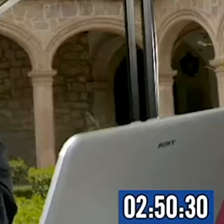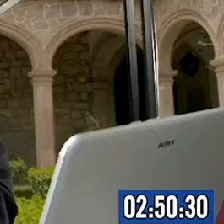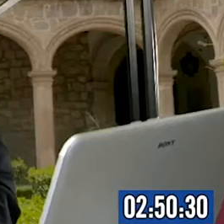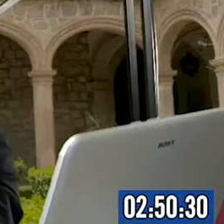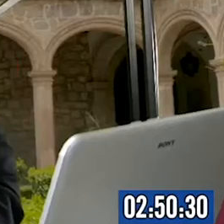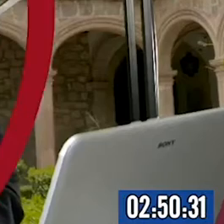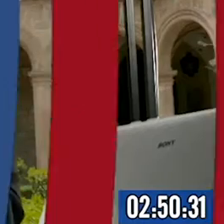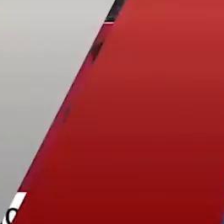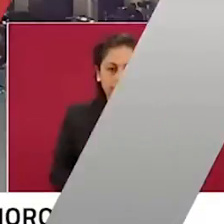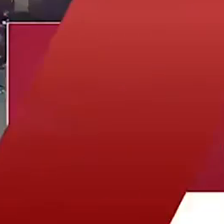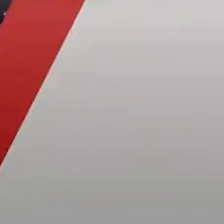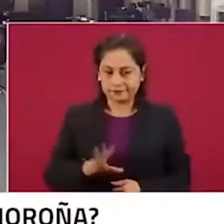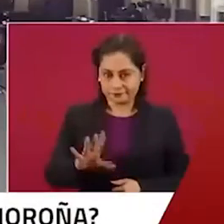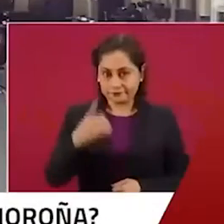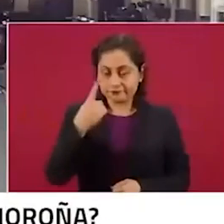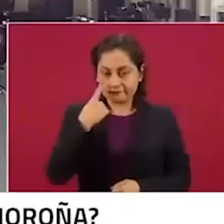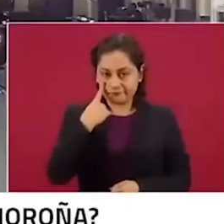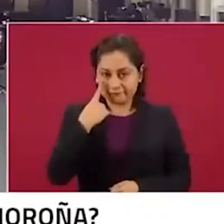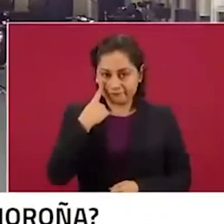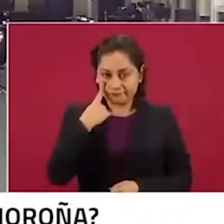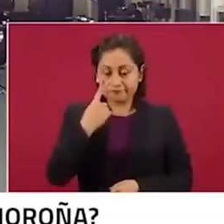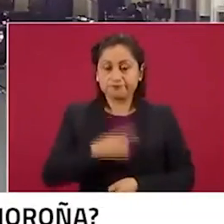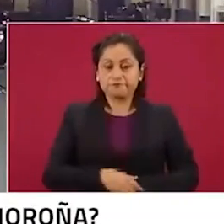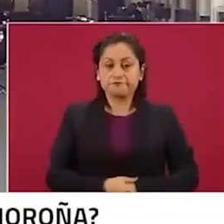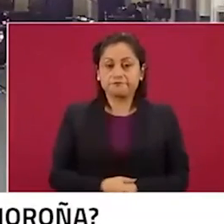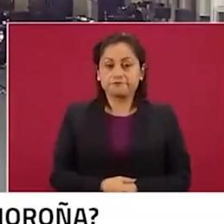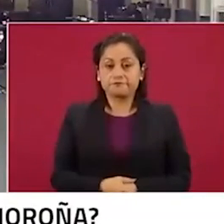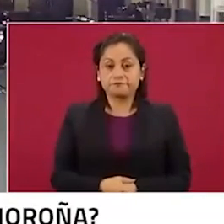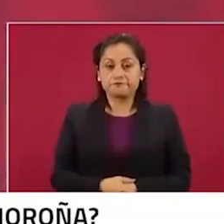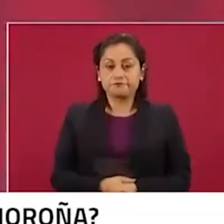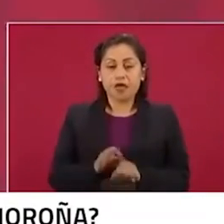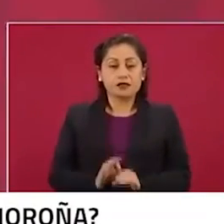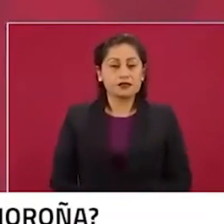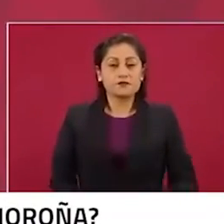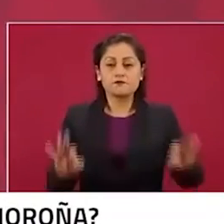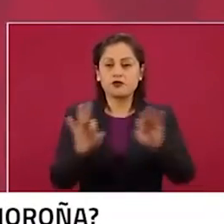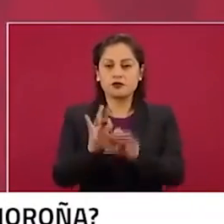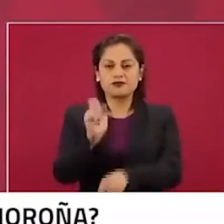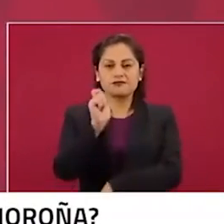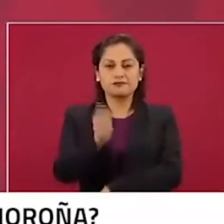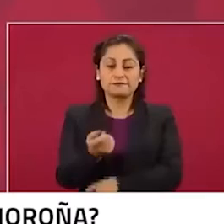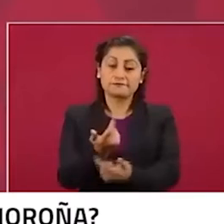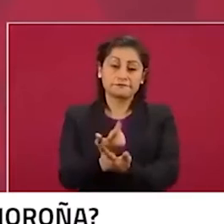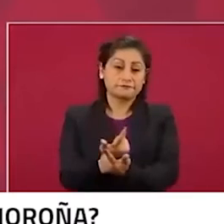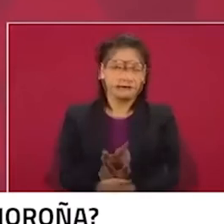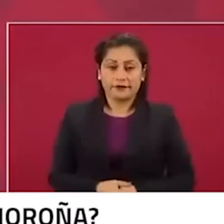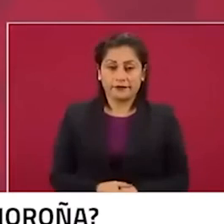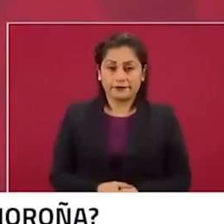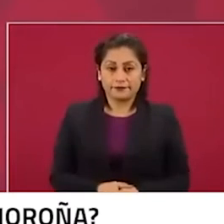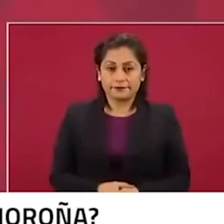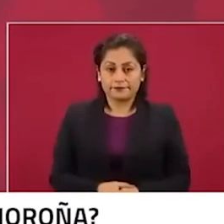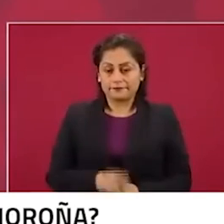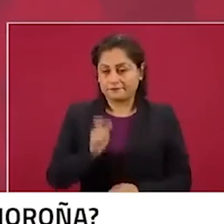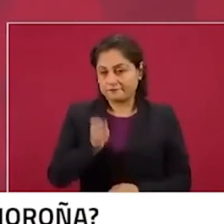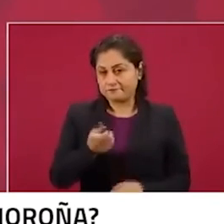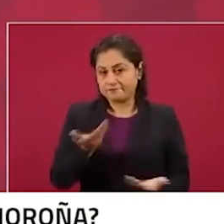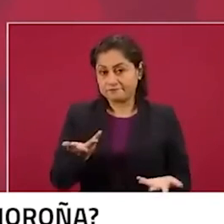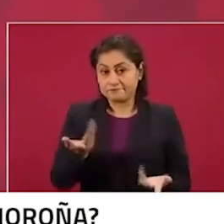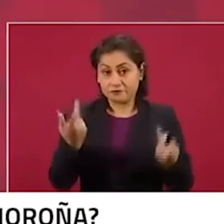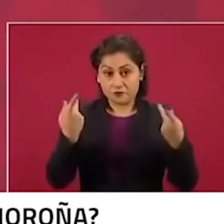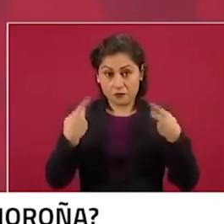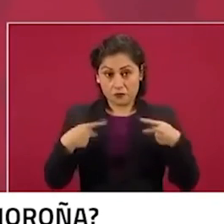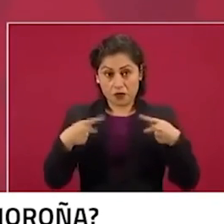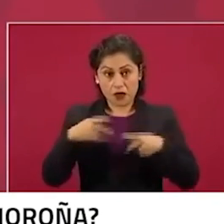presidente. Lo más importante es la libertad. Entonces, la gente tiene